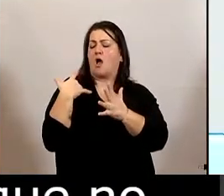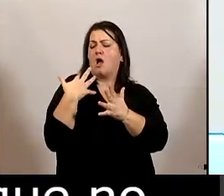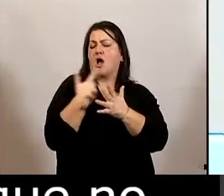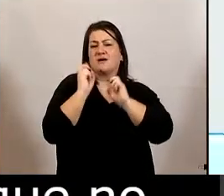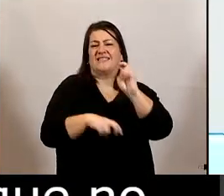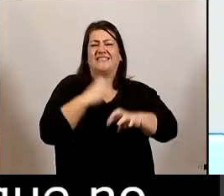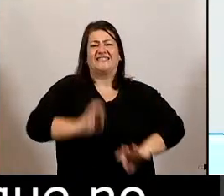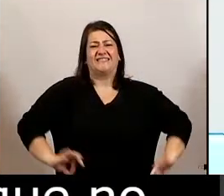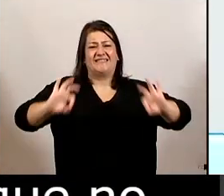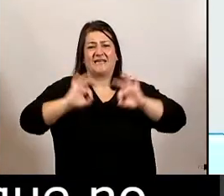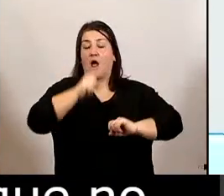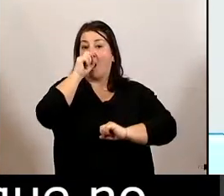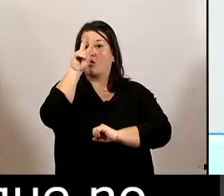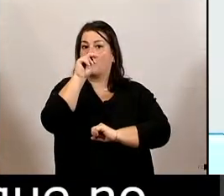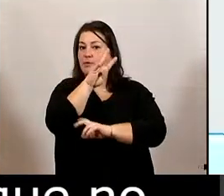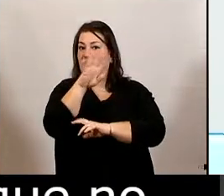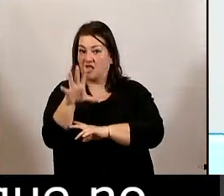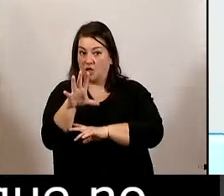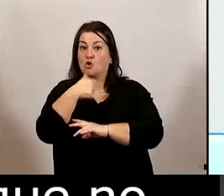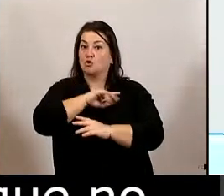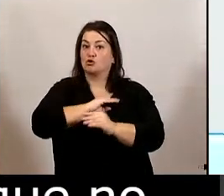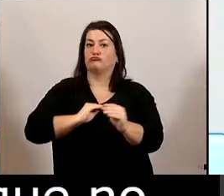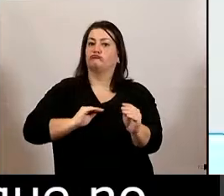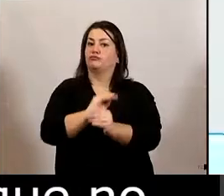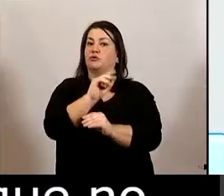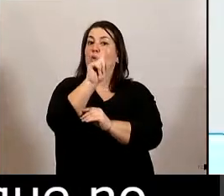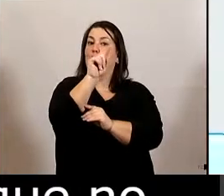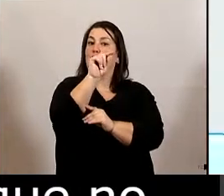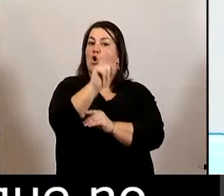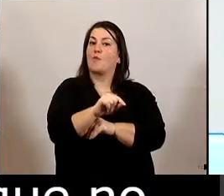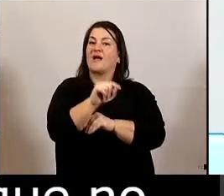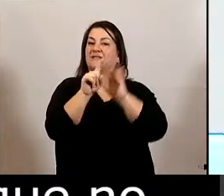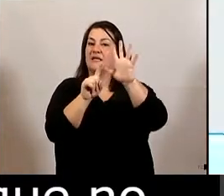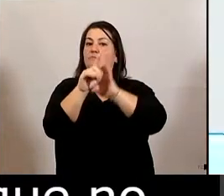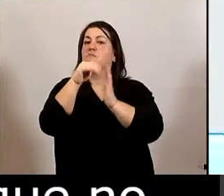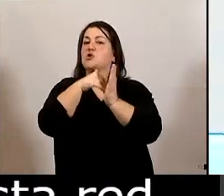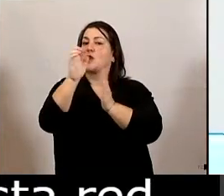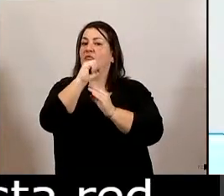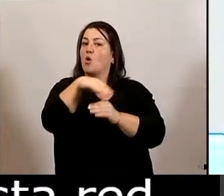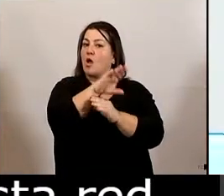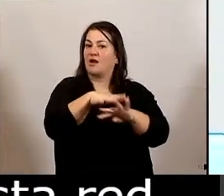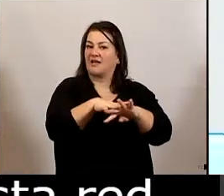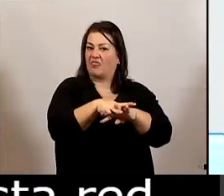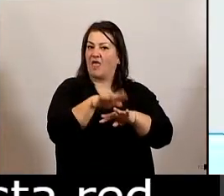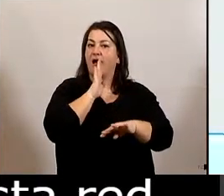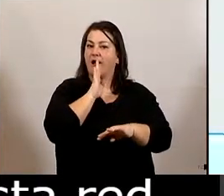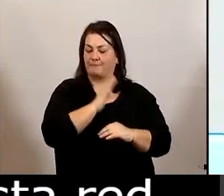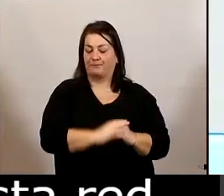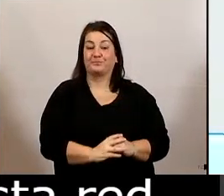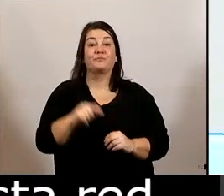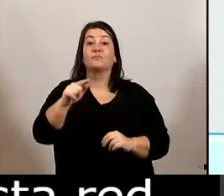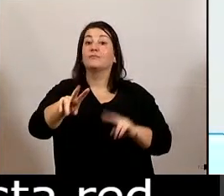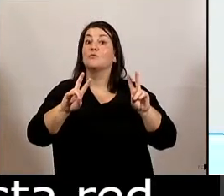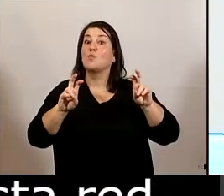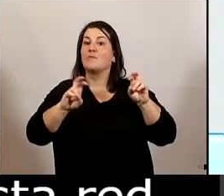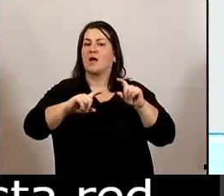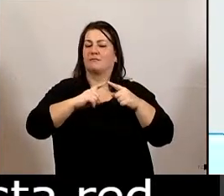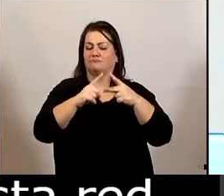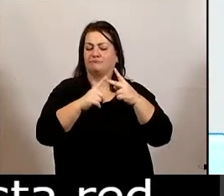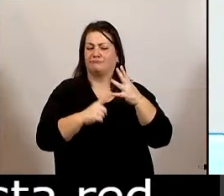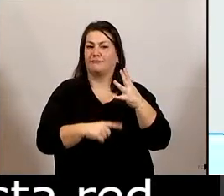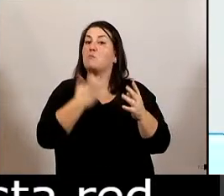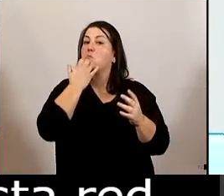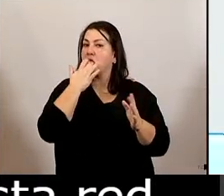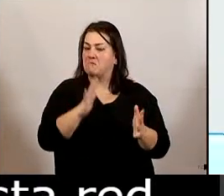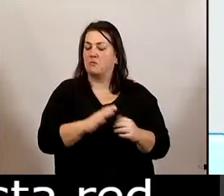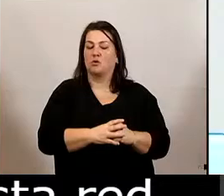en 2025 invertiremos en esta red 1,6 millones de euros. Estas novedades, entre las novedades,